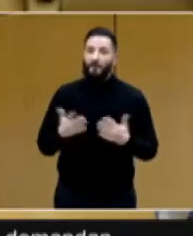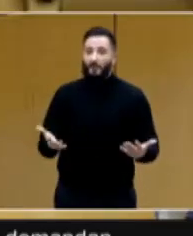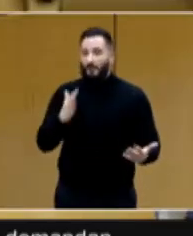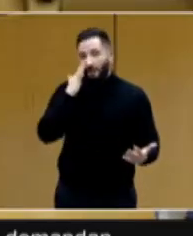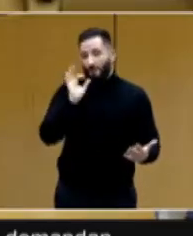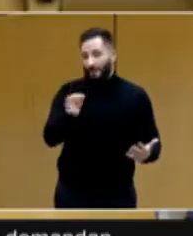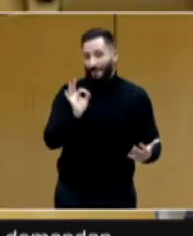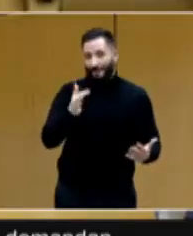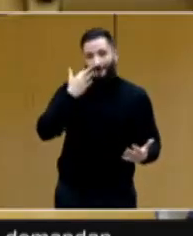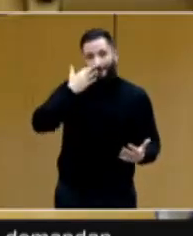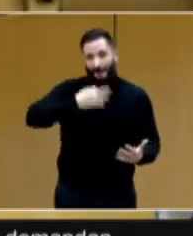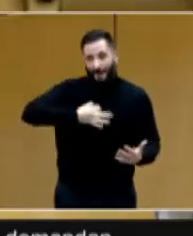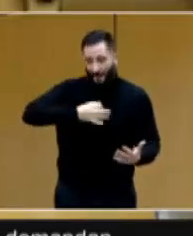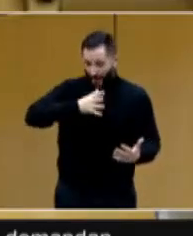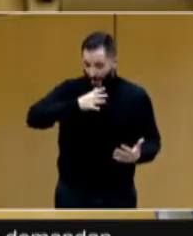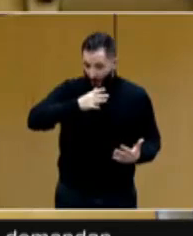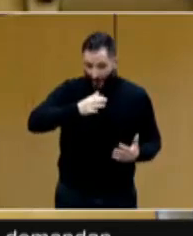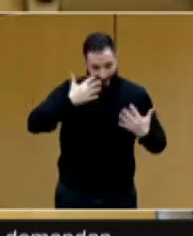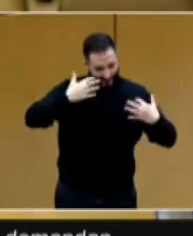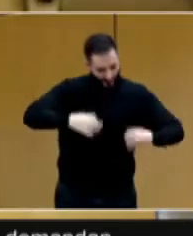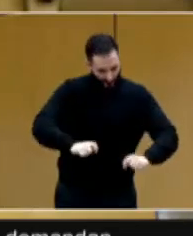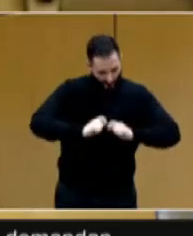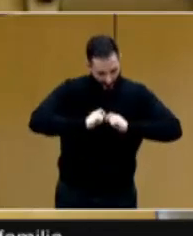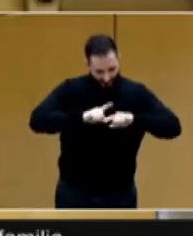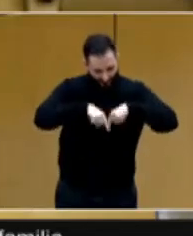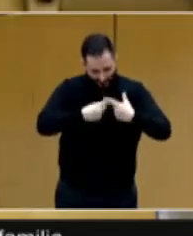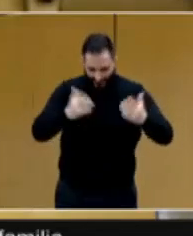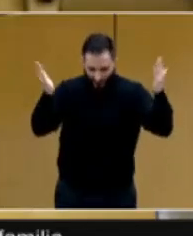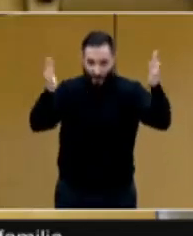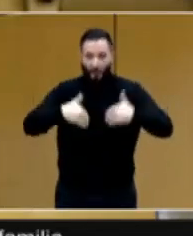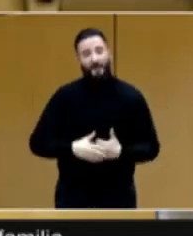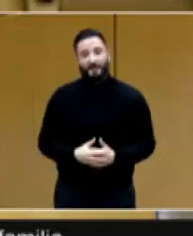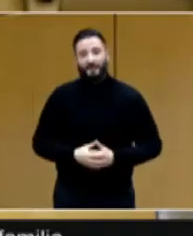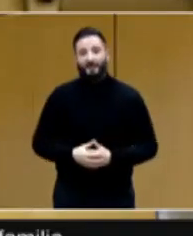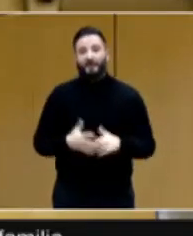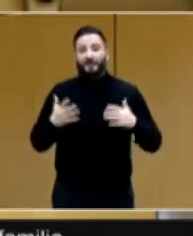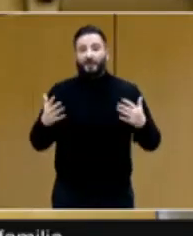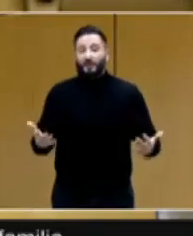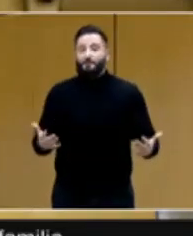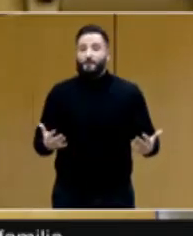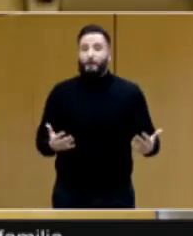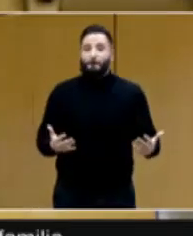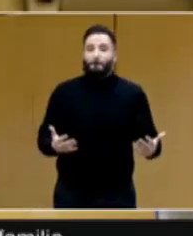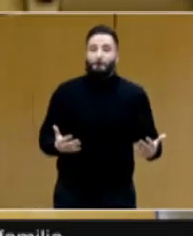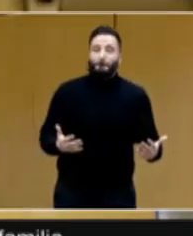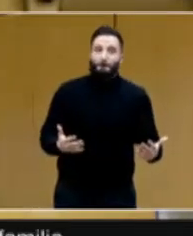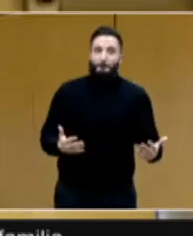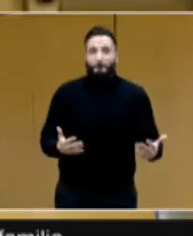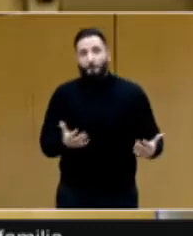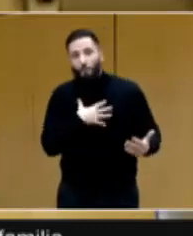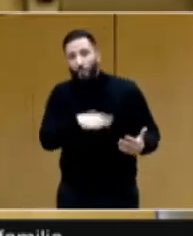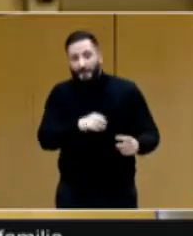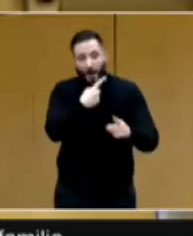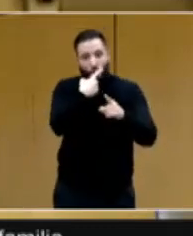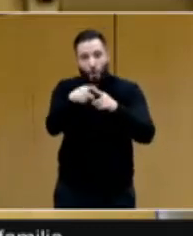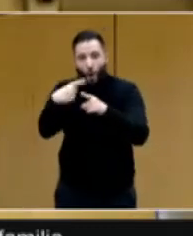la realidad no le está dando a esa seguridad a las familias de alguna forma si quería explicar qué cosas que sí podemos y en